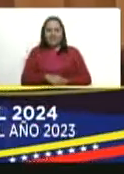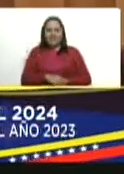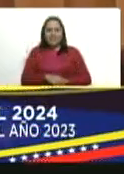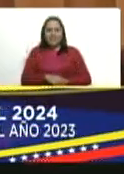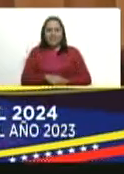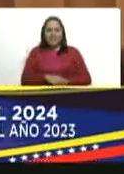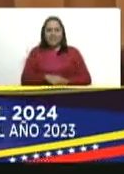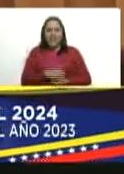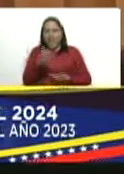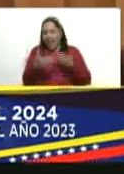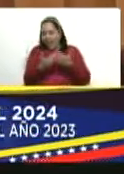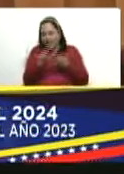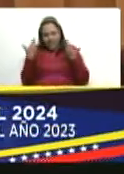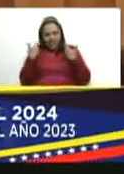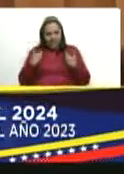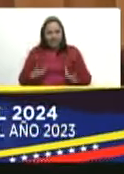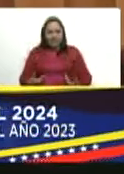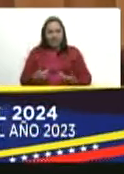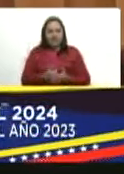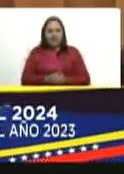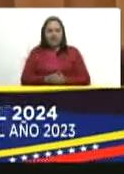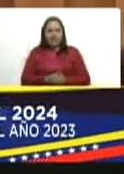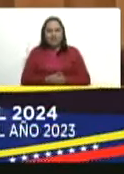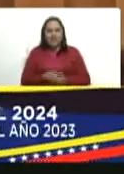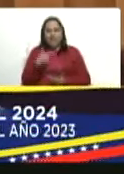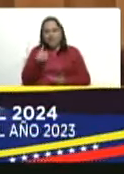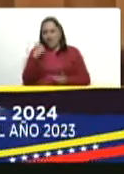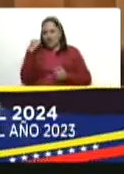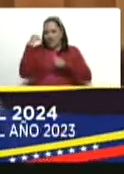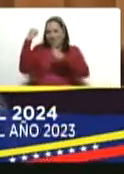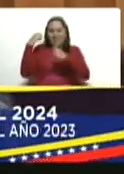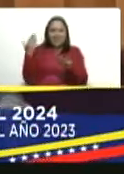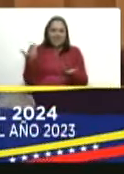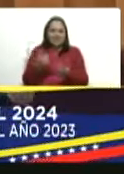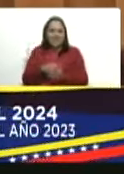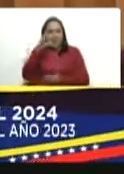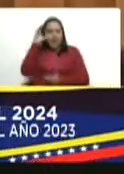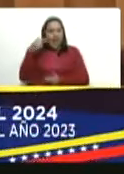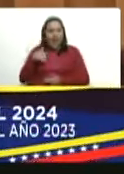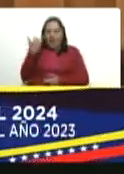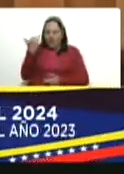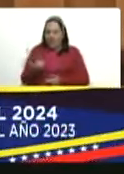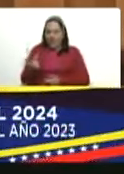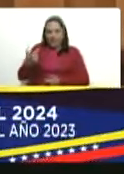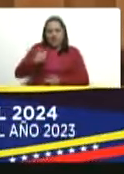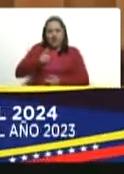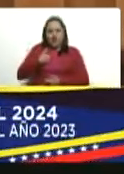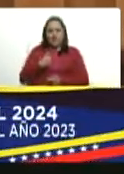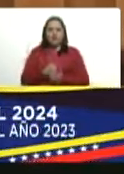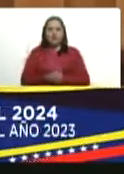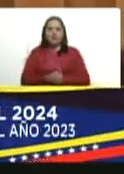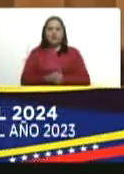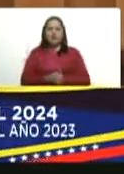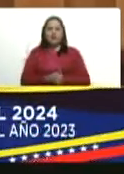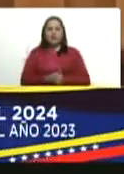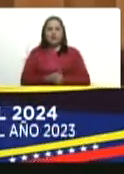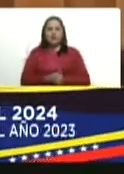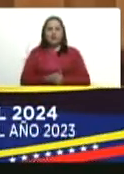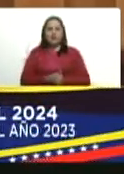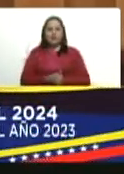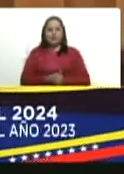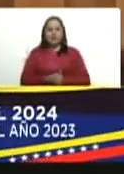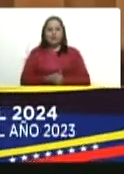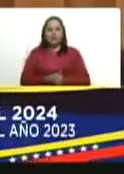Hasta eso, hasta en eso te gané, Capriles. Ahora el flaco soy yo.